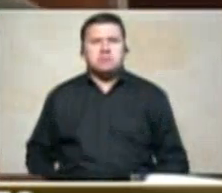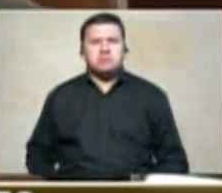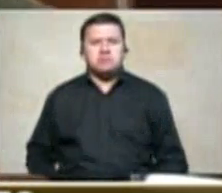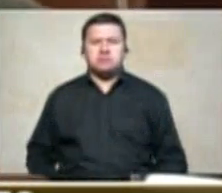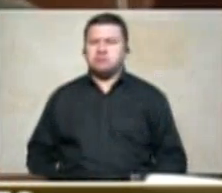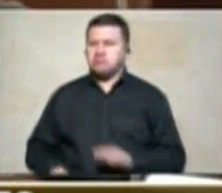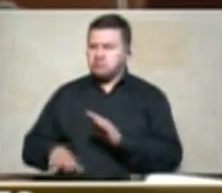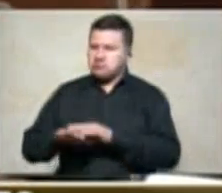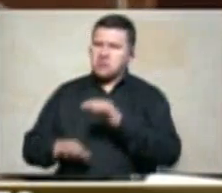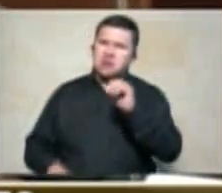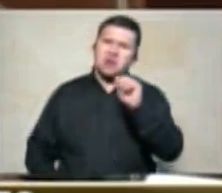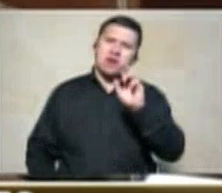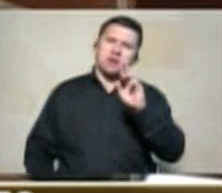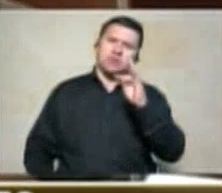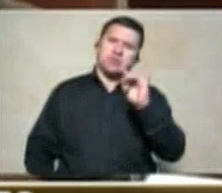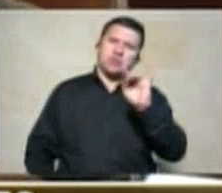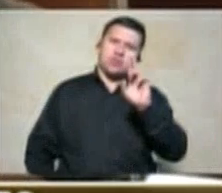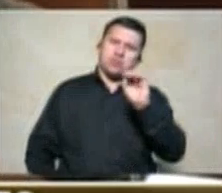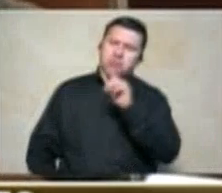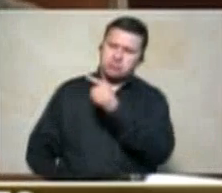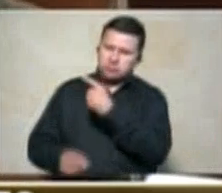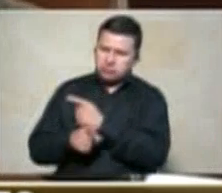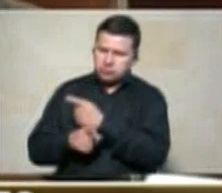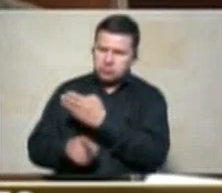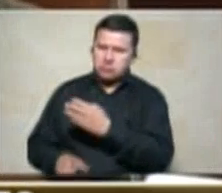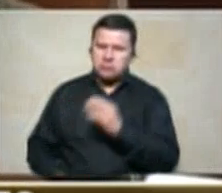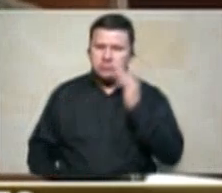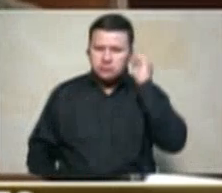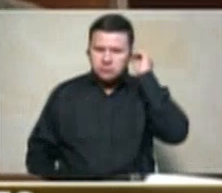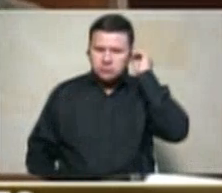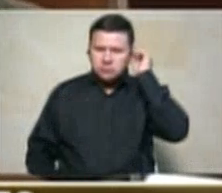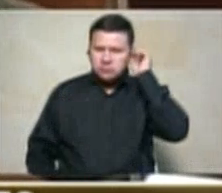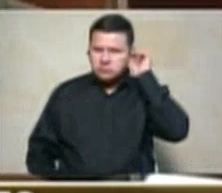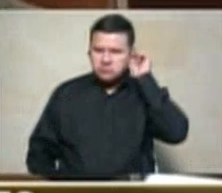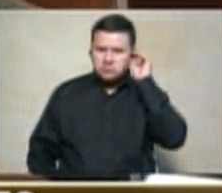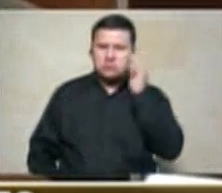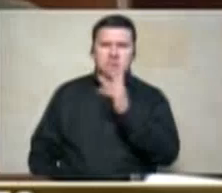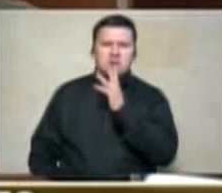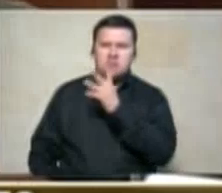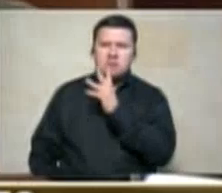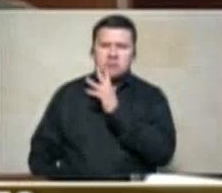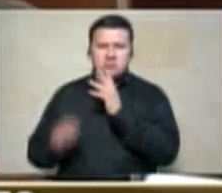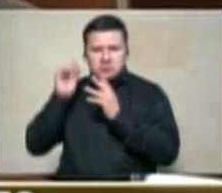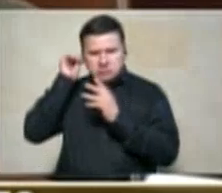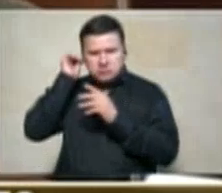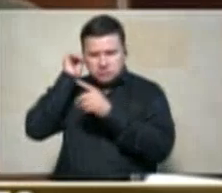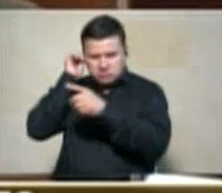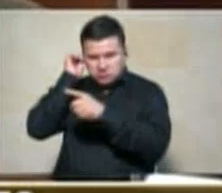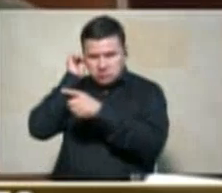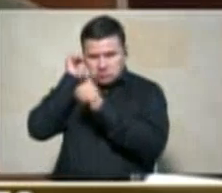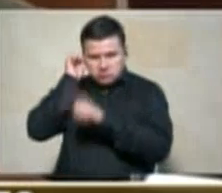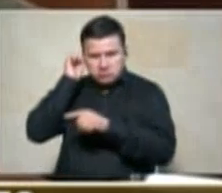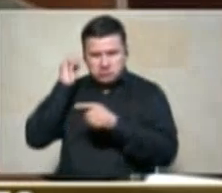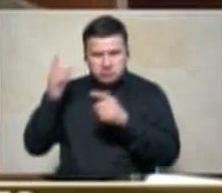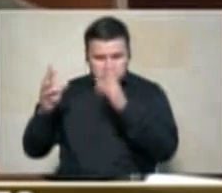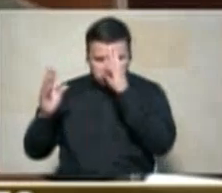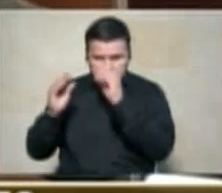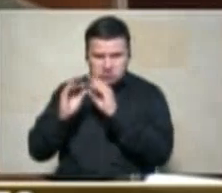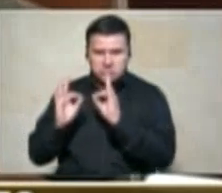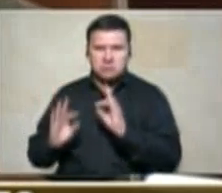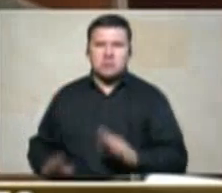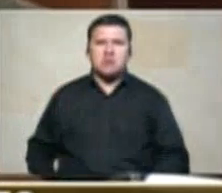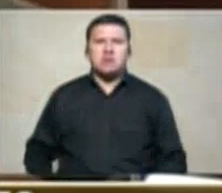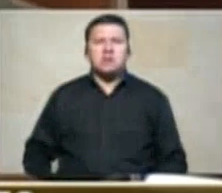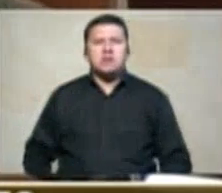a seguir en el uso de la palabra, lo puede corroborar. Una sola reflexión para que piense